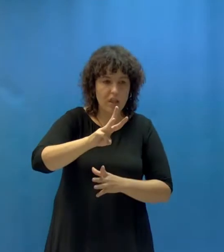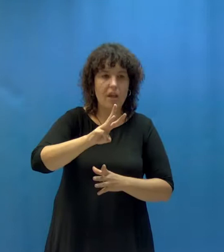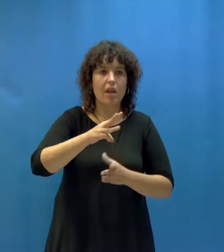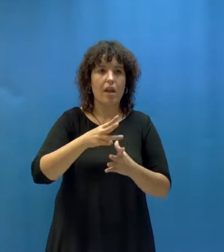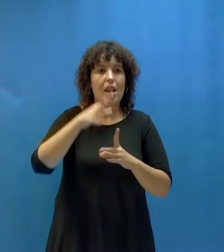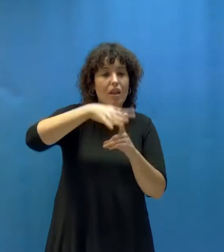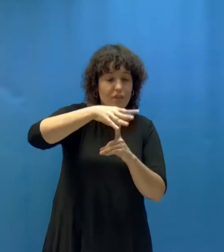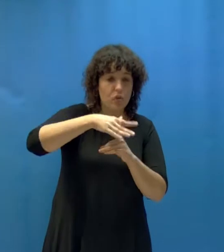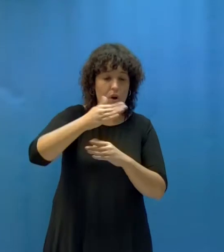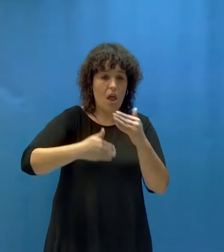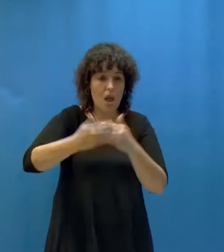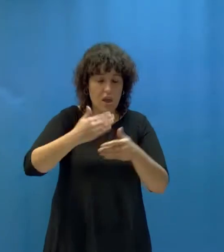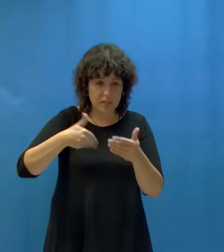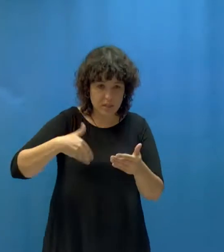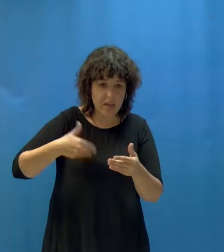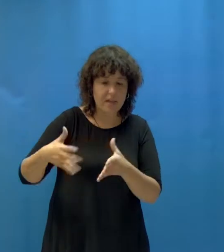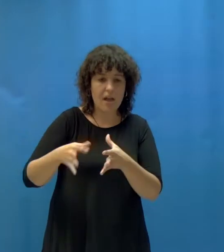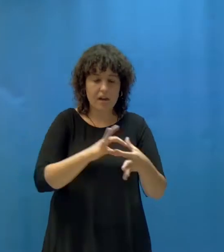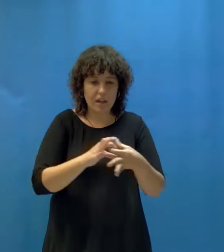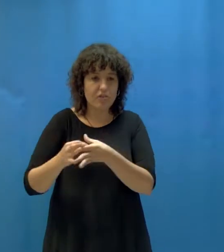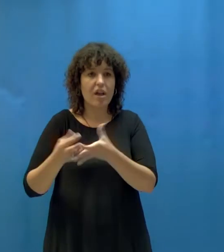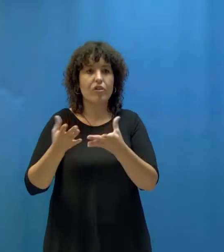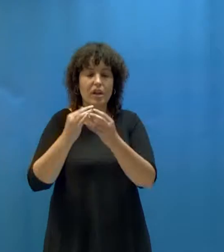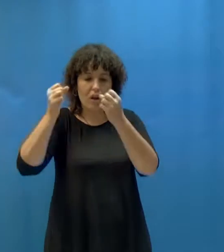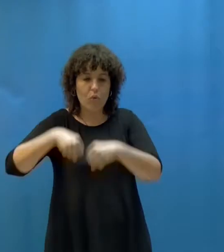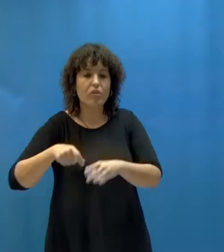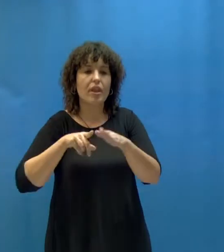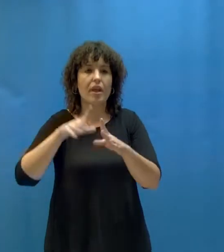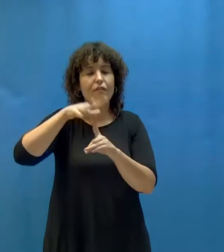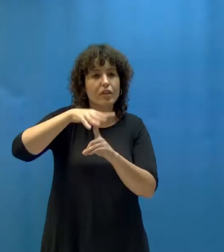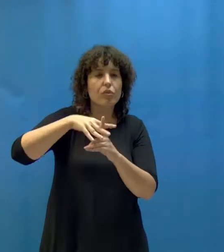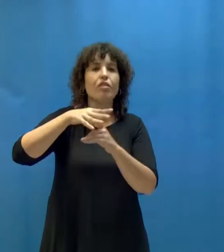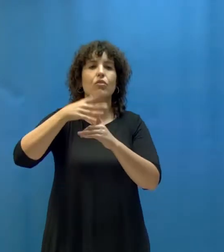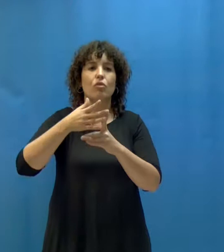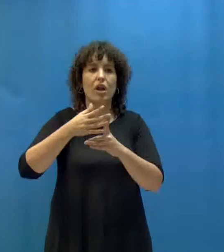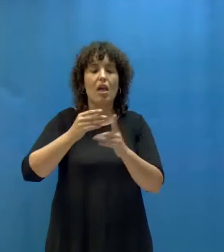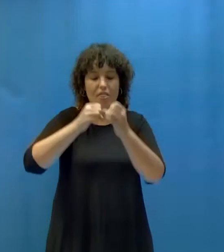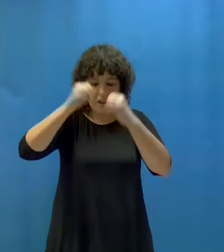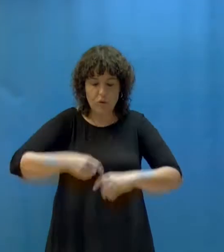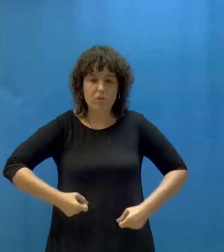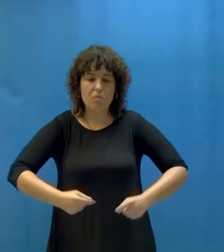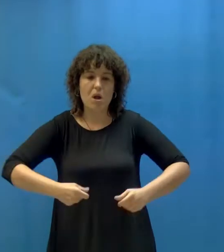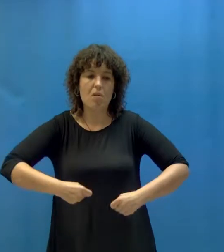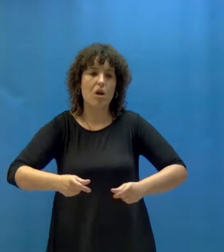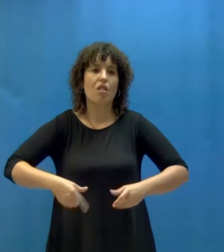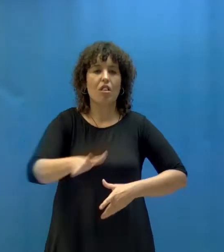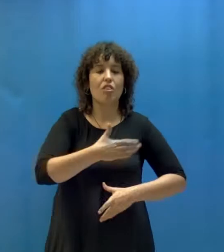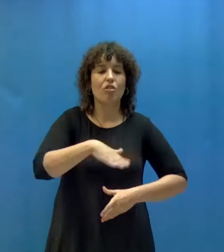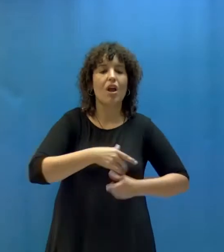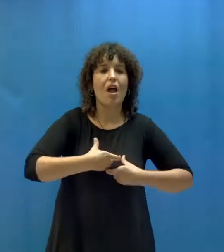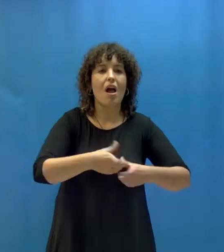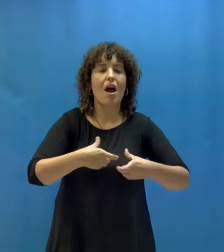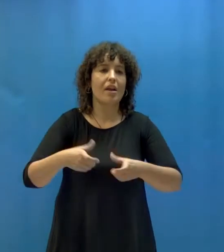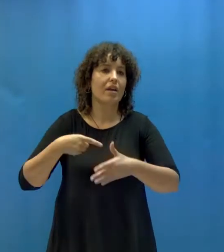han tramitado de acuerdo por el negociado de facturación. Constan en todas ellas la conformidad del gasto por parte del personal municipal, del área gestor y su